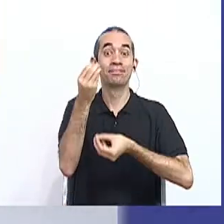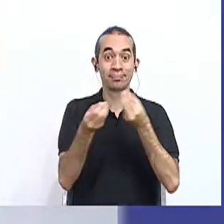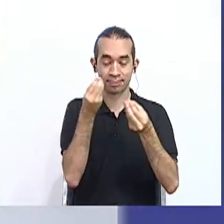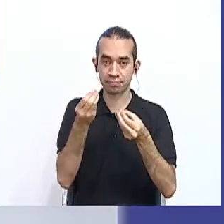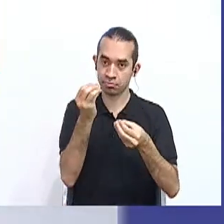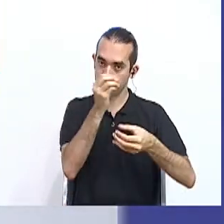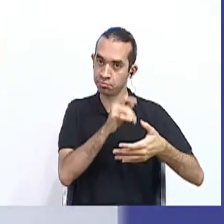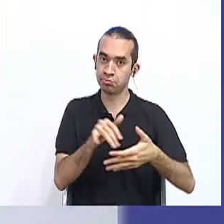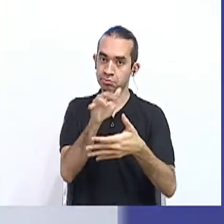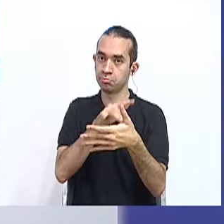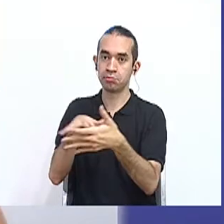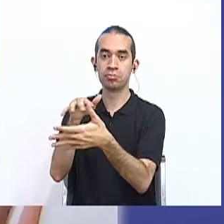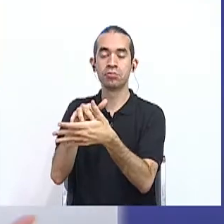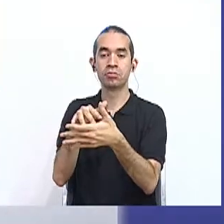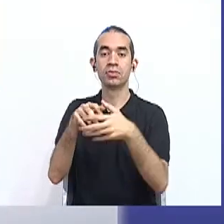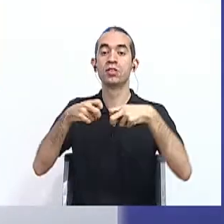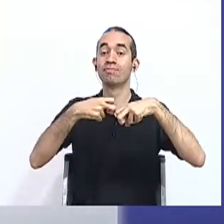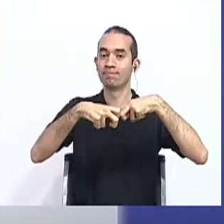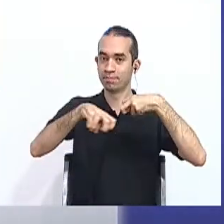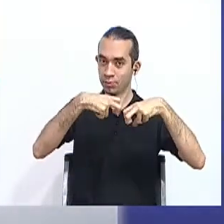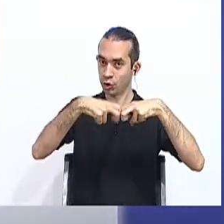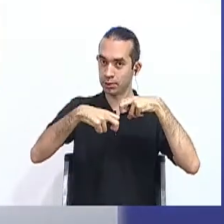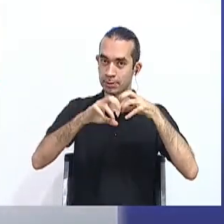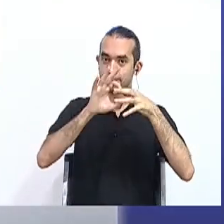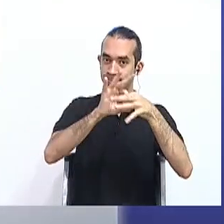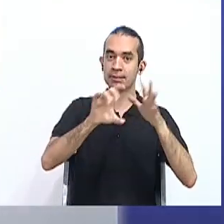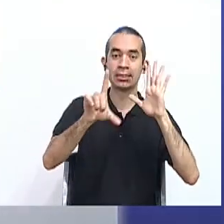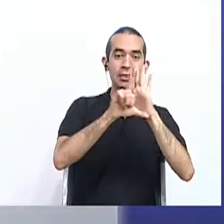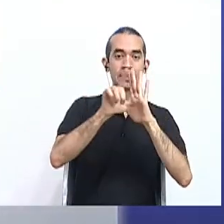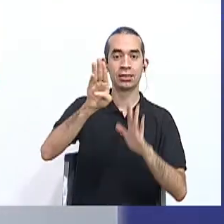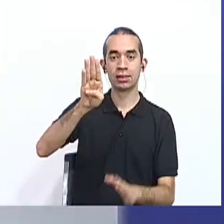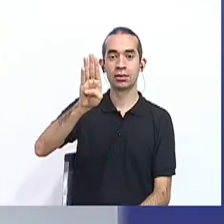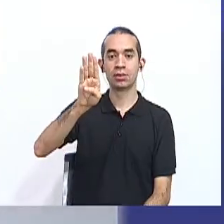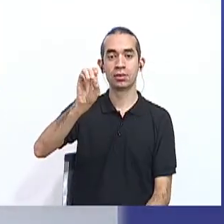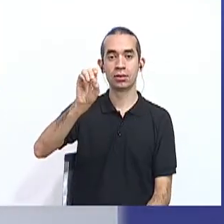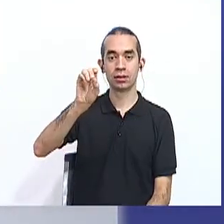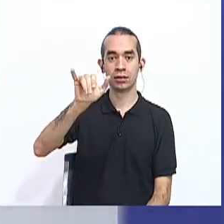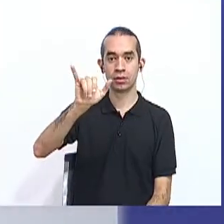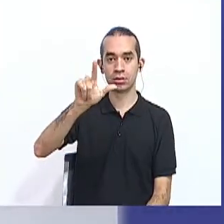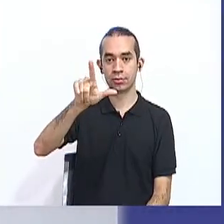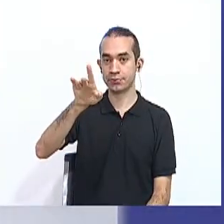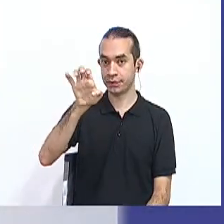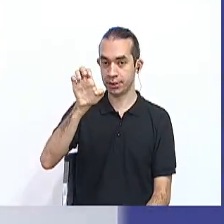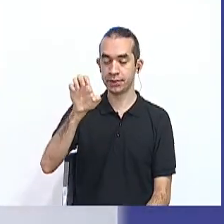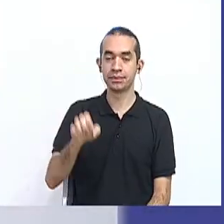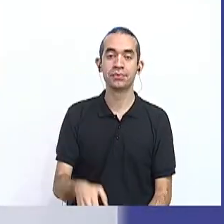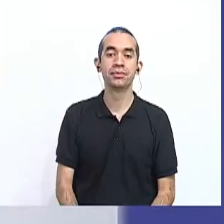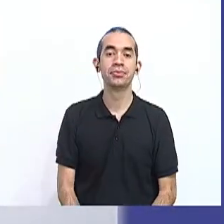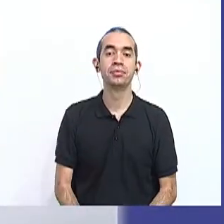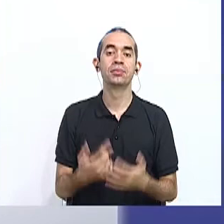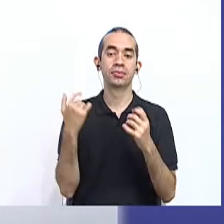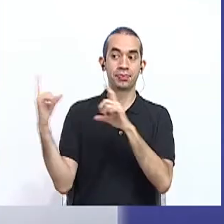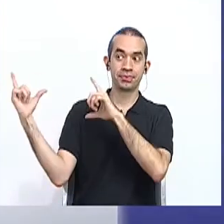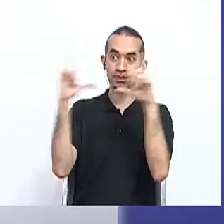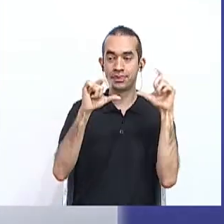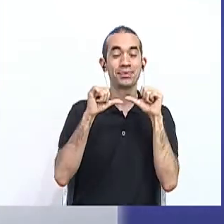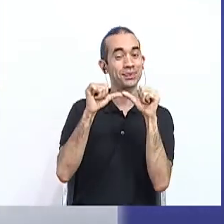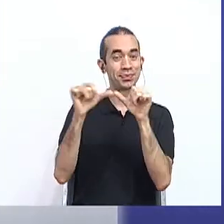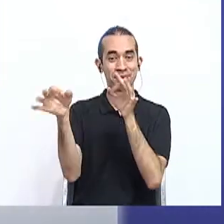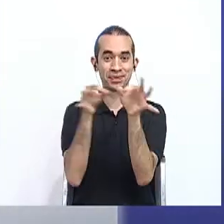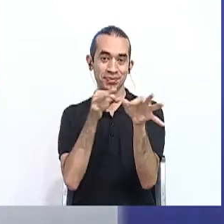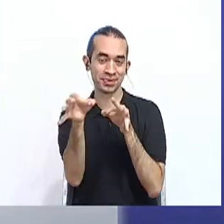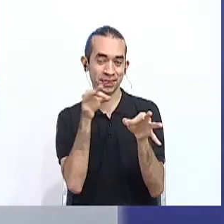estudiar ahora sí problemas de la ley de Boyle. Veamos de nuevo la presentación para continuar la